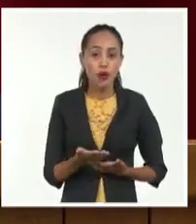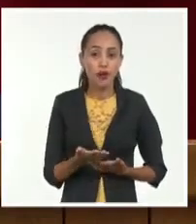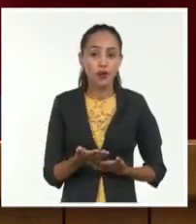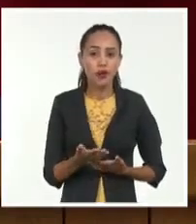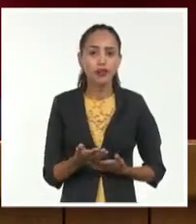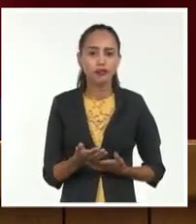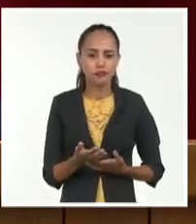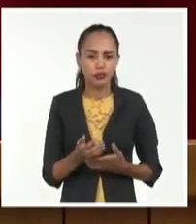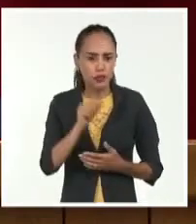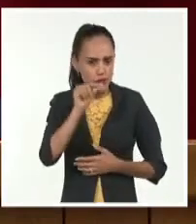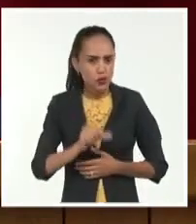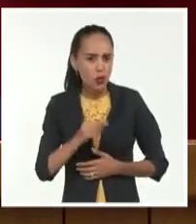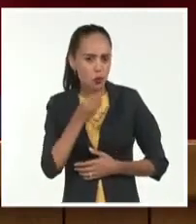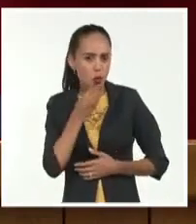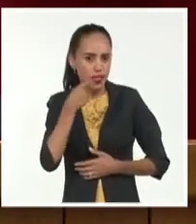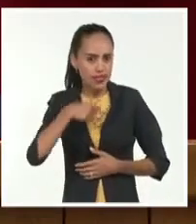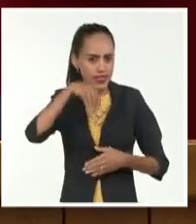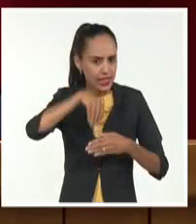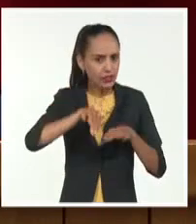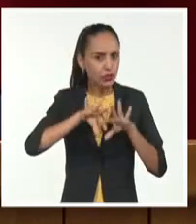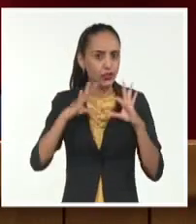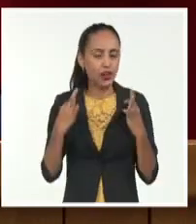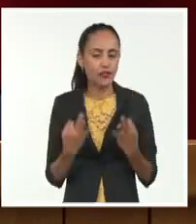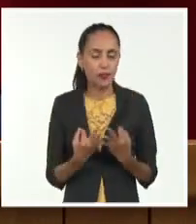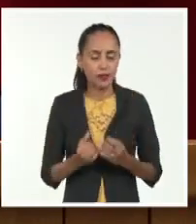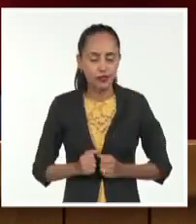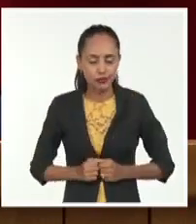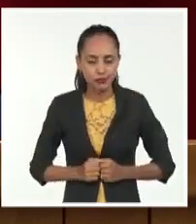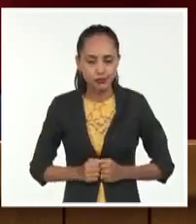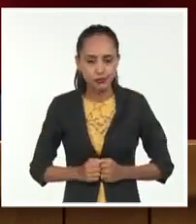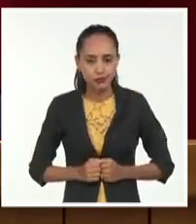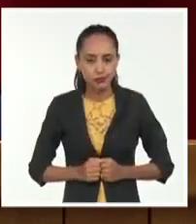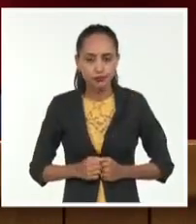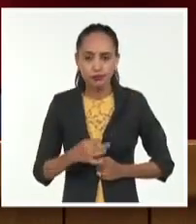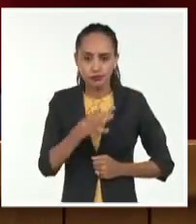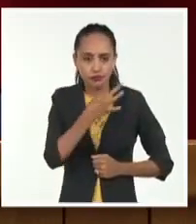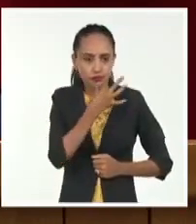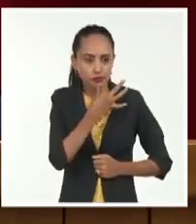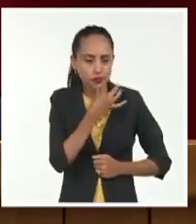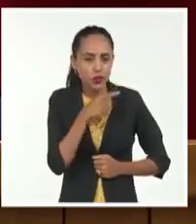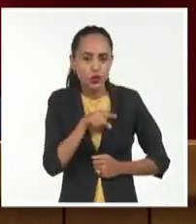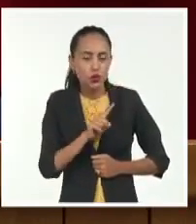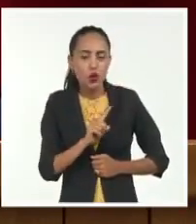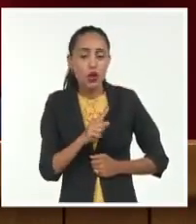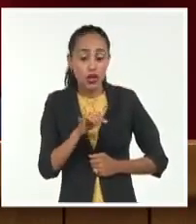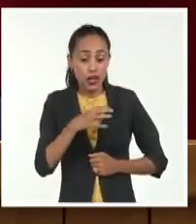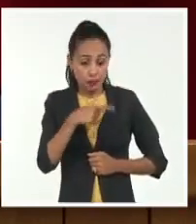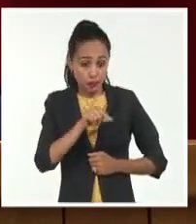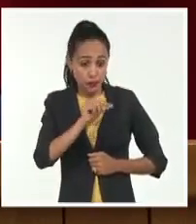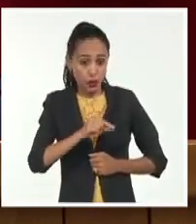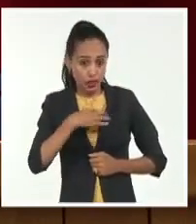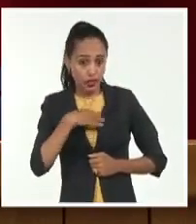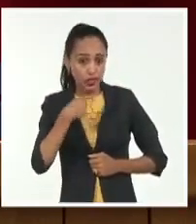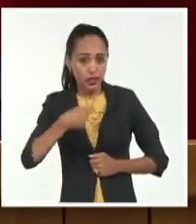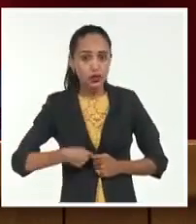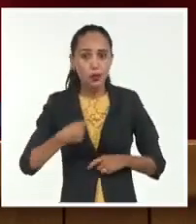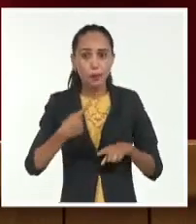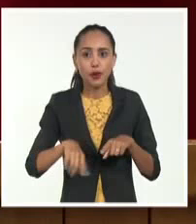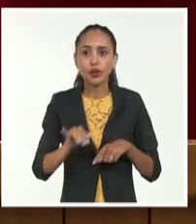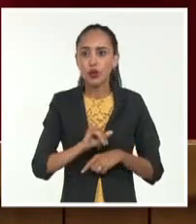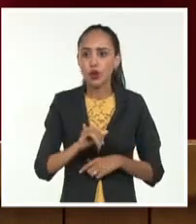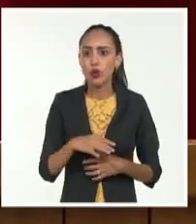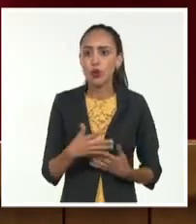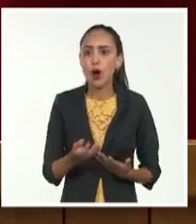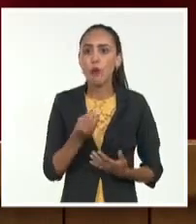entorno familiar. Los adultos mayores no son solo sujetos de derechos, sino también de deberes para